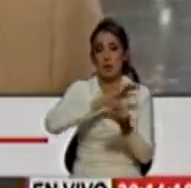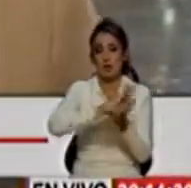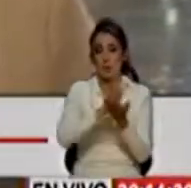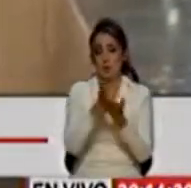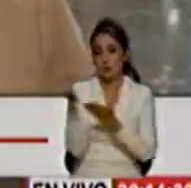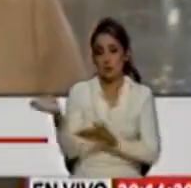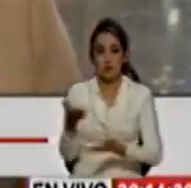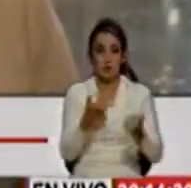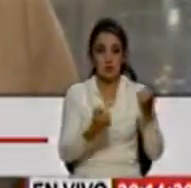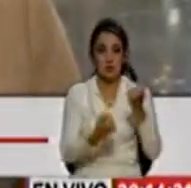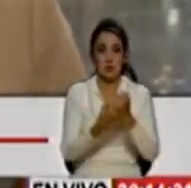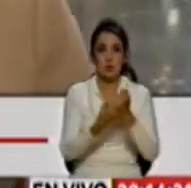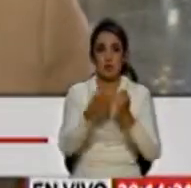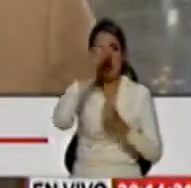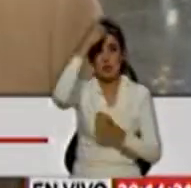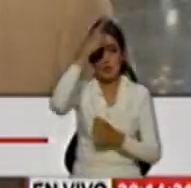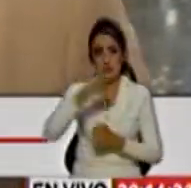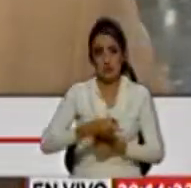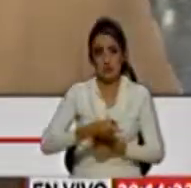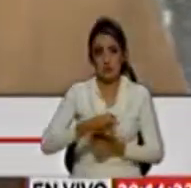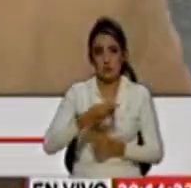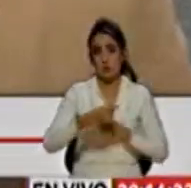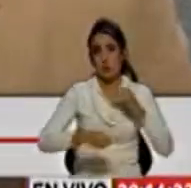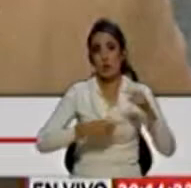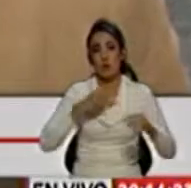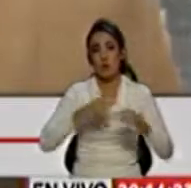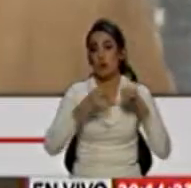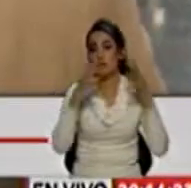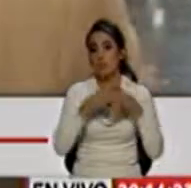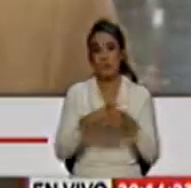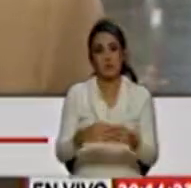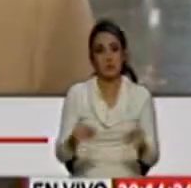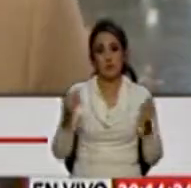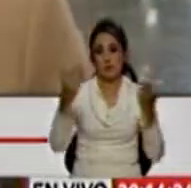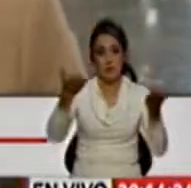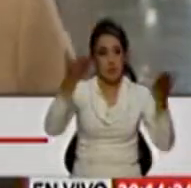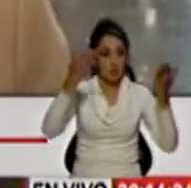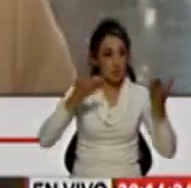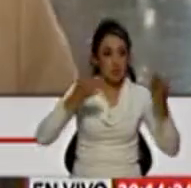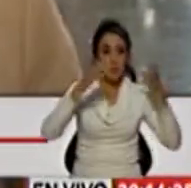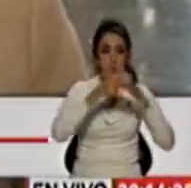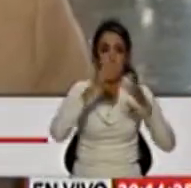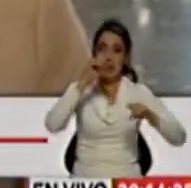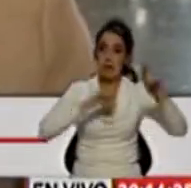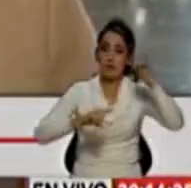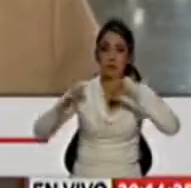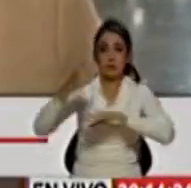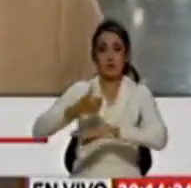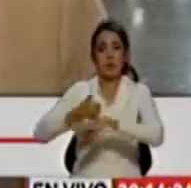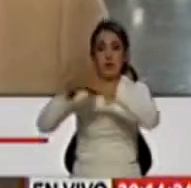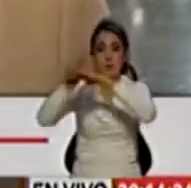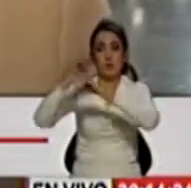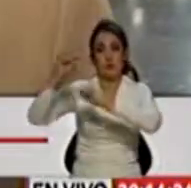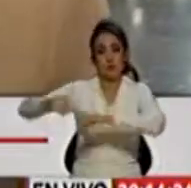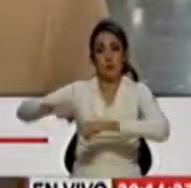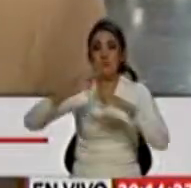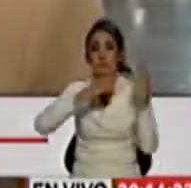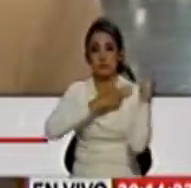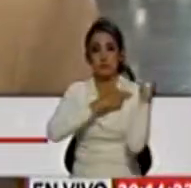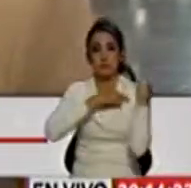como máximo órgano de decisión la que resuelva recibir en comisión general a varias autoridades que tienen